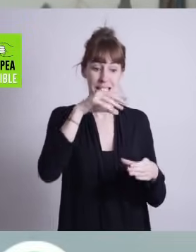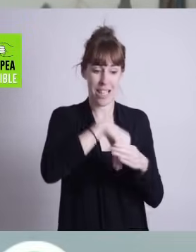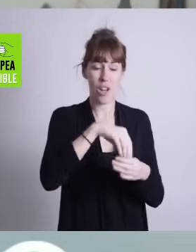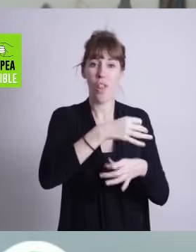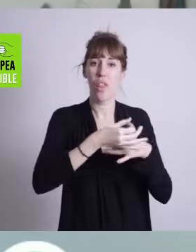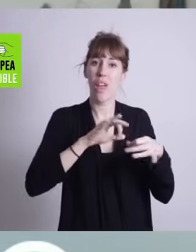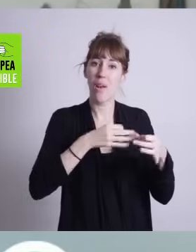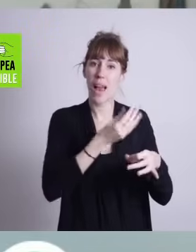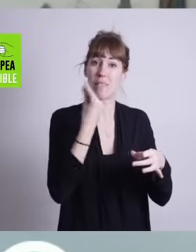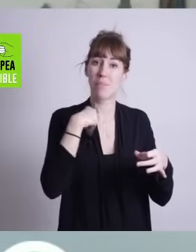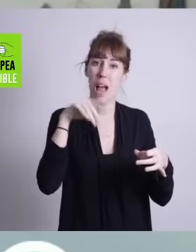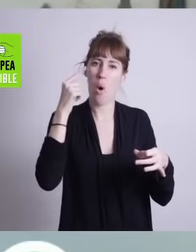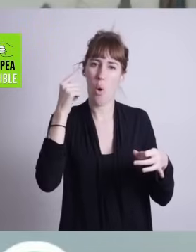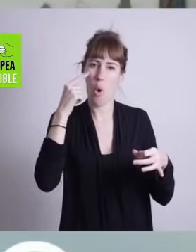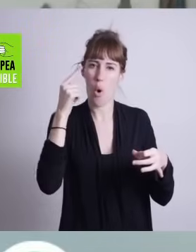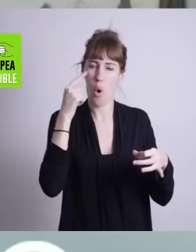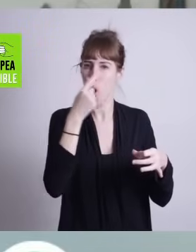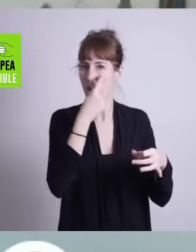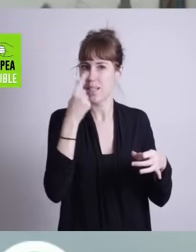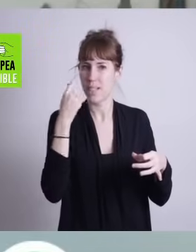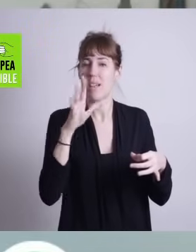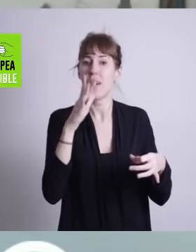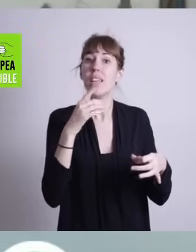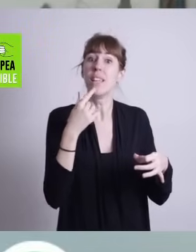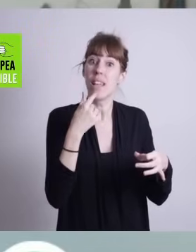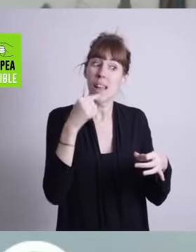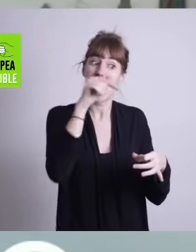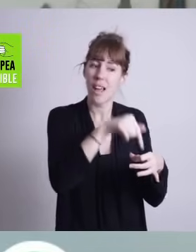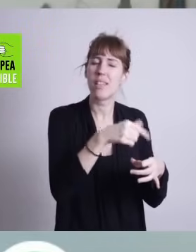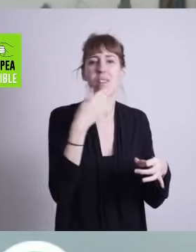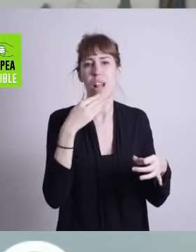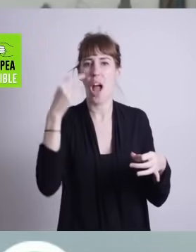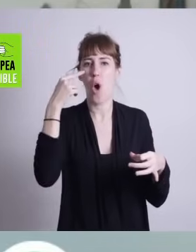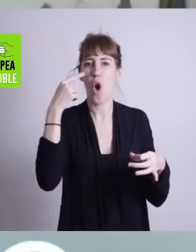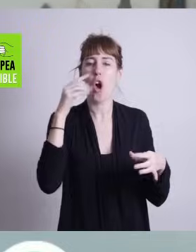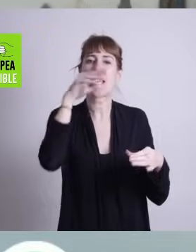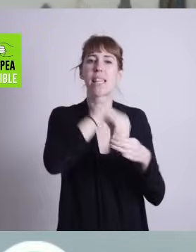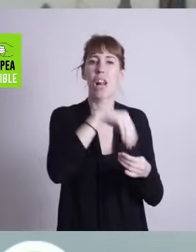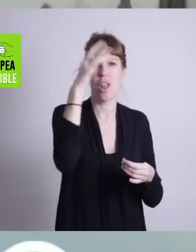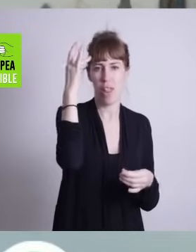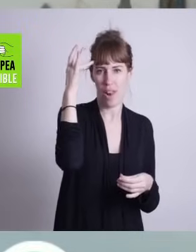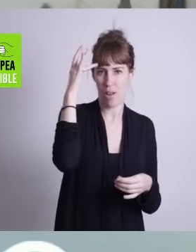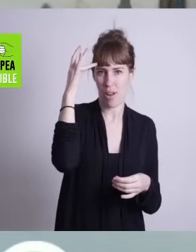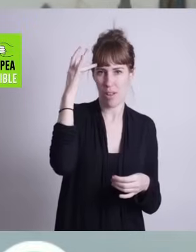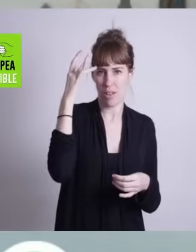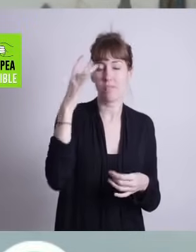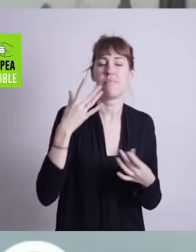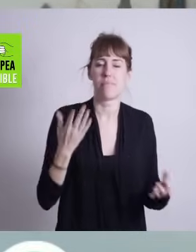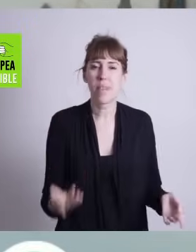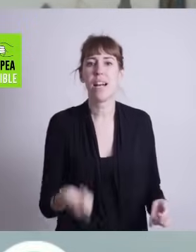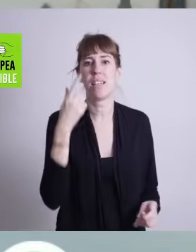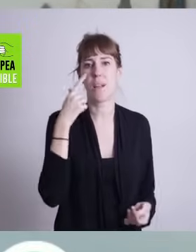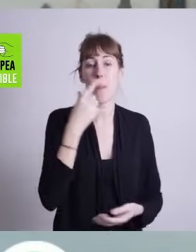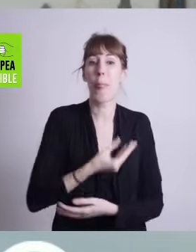a las que tienen nuestros ojos. Por eso se dice que es el ojo interno de nuestro cerebro. De hecho, los bebés, cuando nacen, que